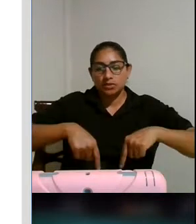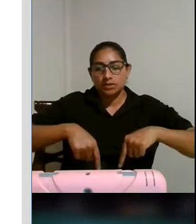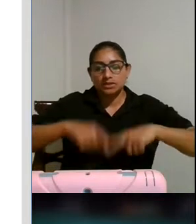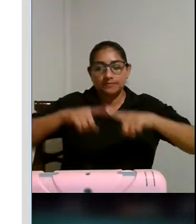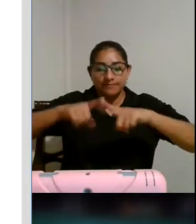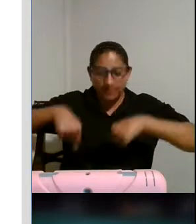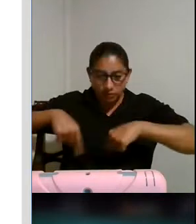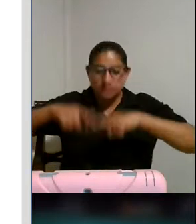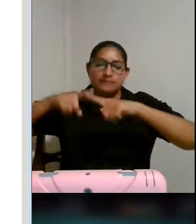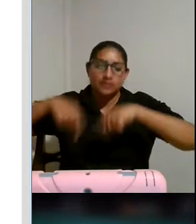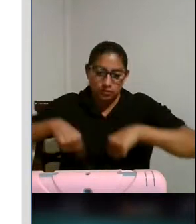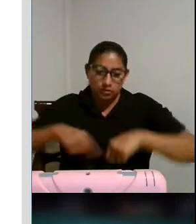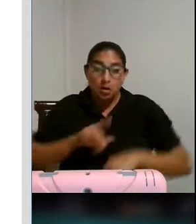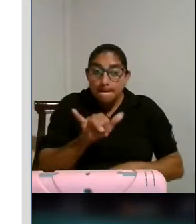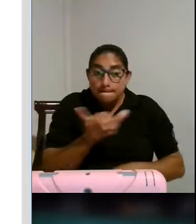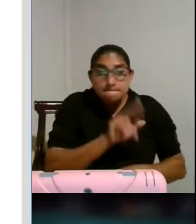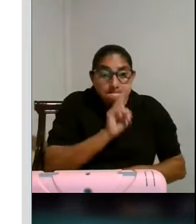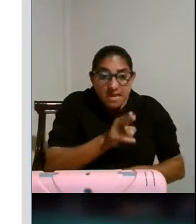estamos trabajando con